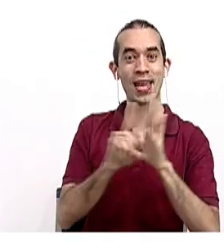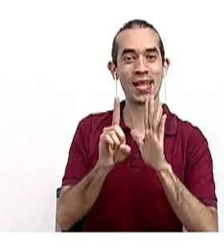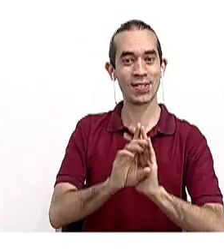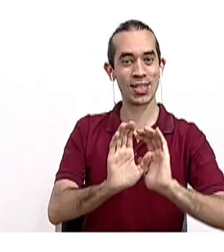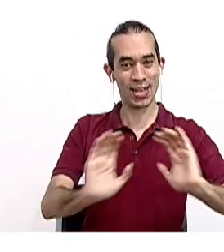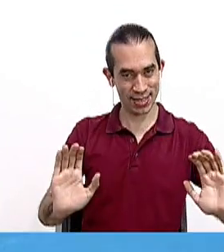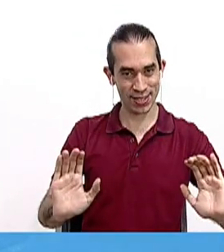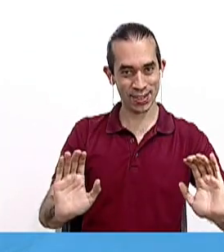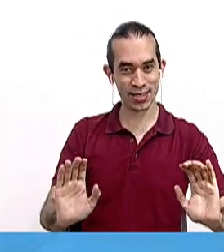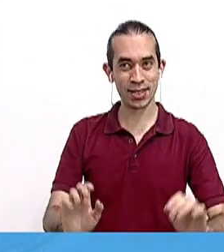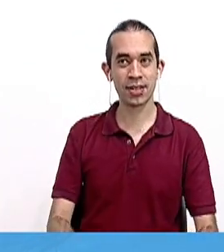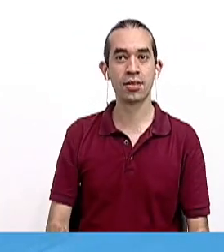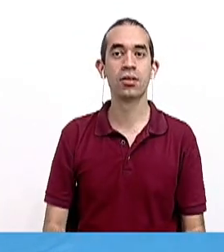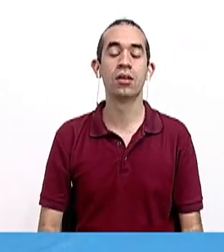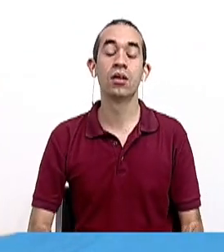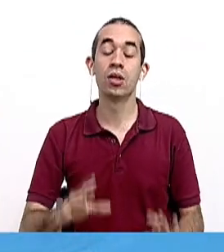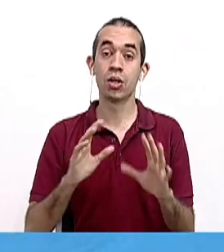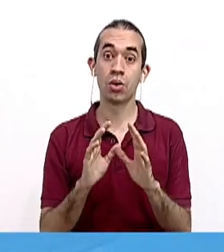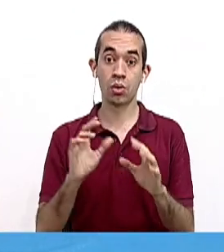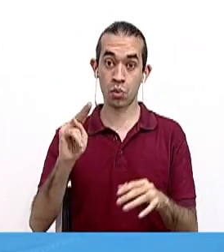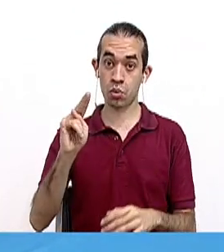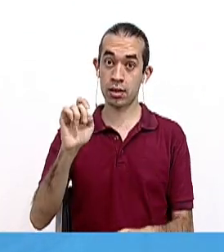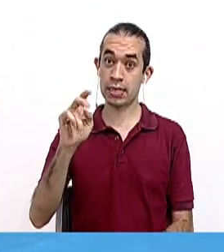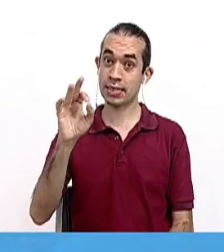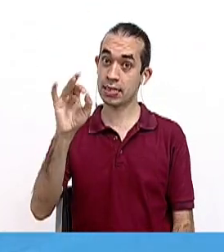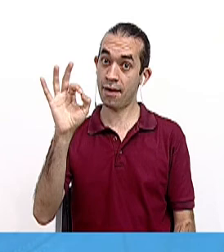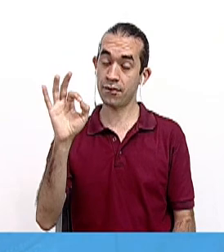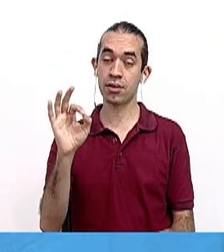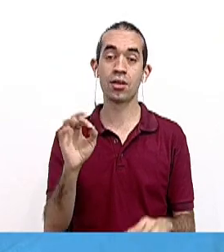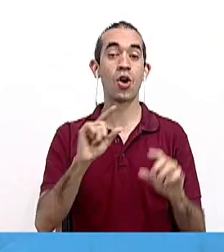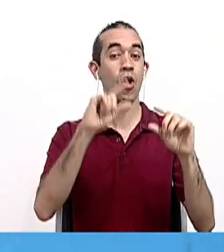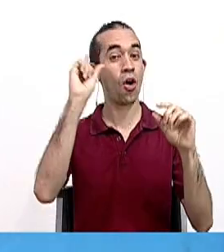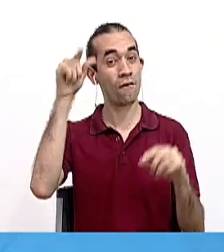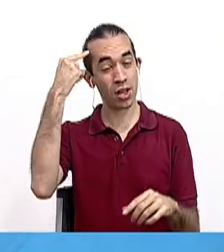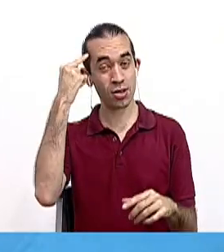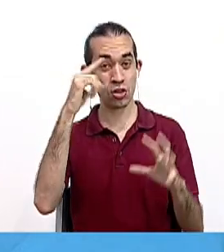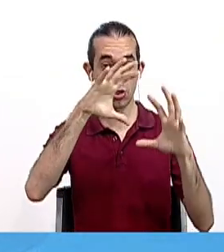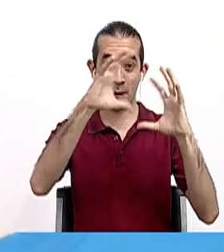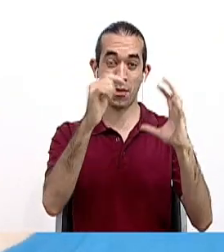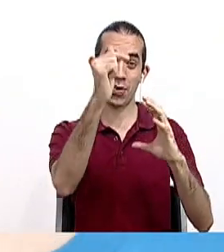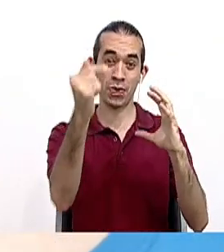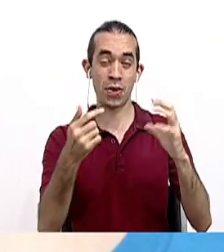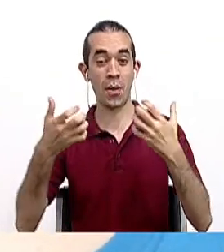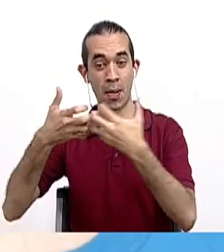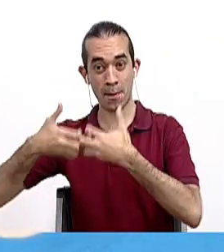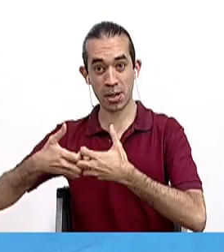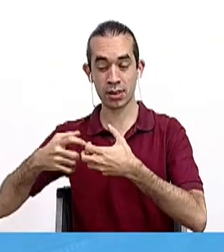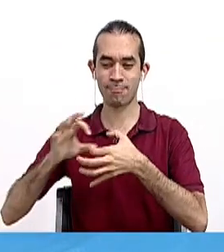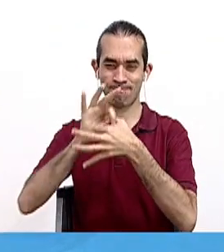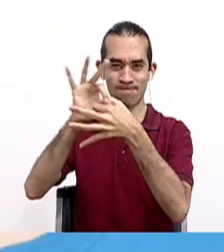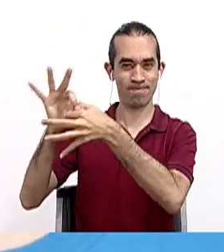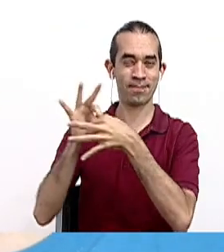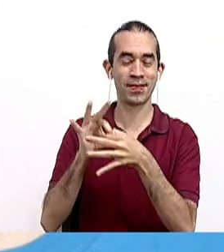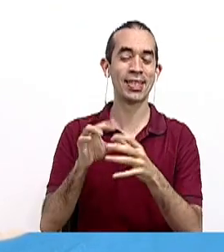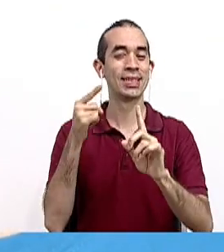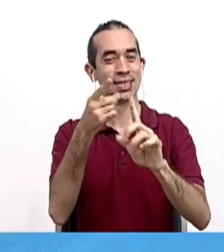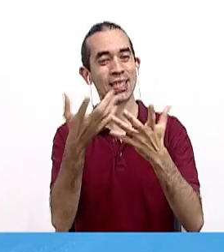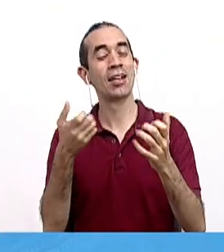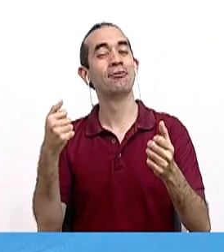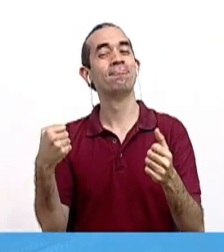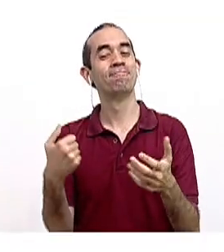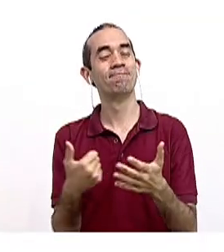del Niño y Niña. UNICEF, en alianza con los gobiernos del mundo y las empresas, luchan para generar nuevas y